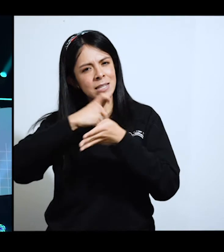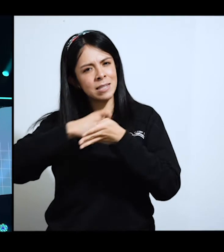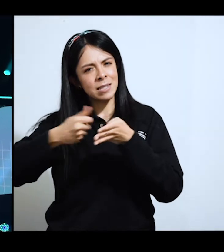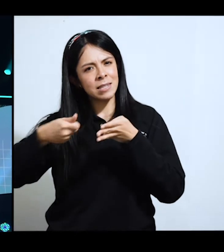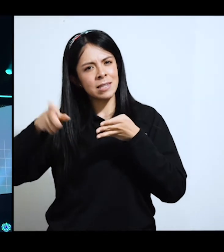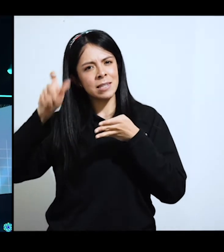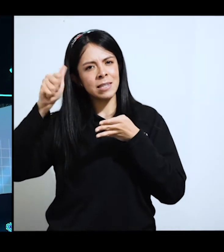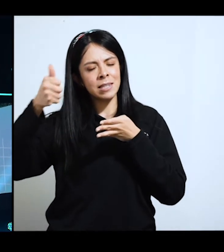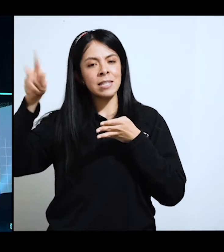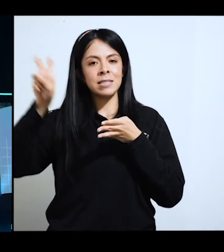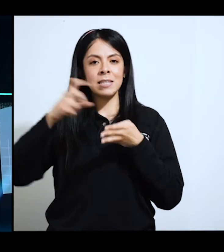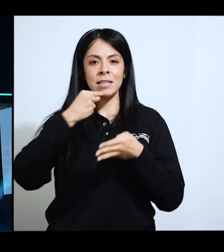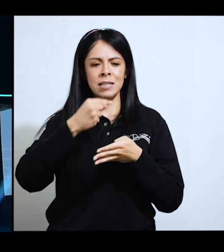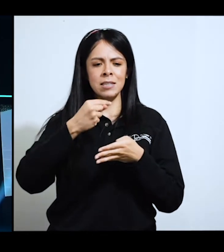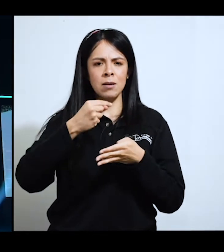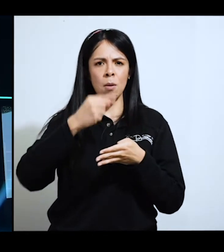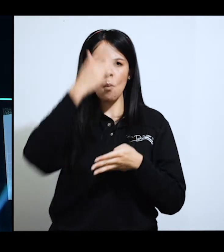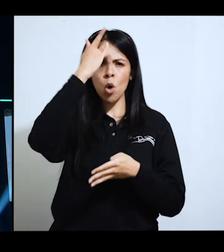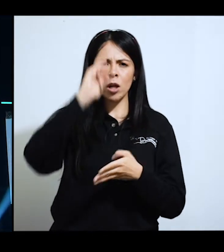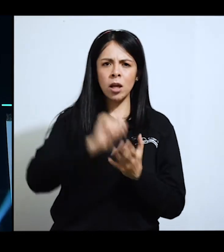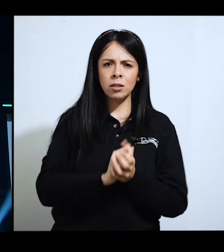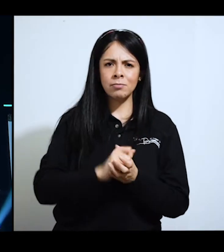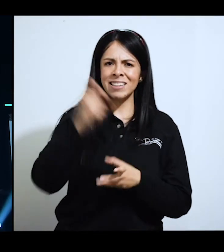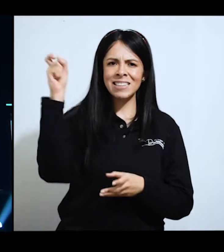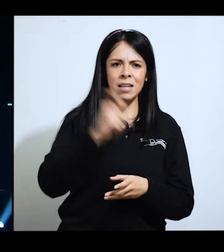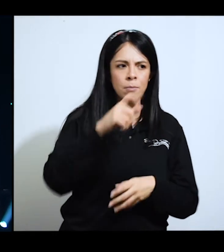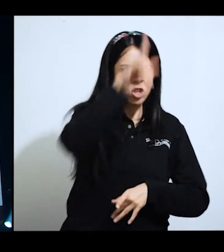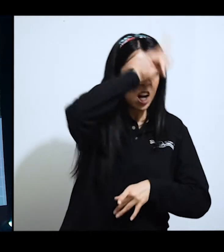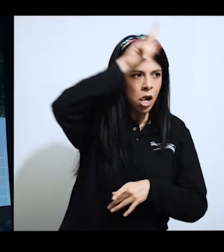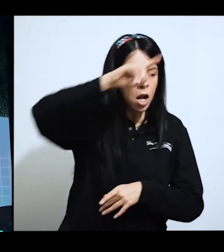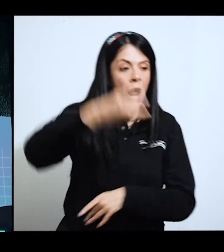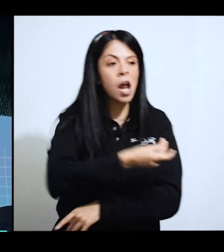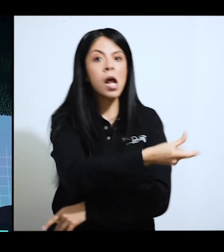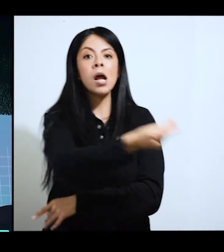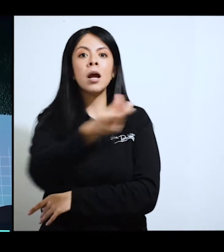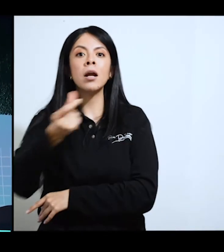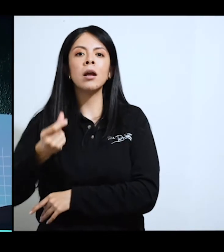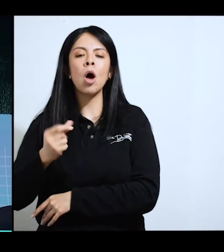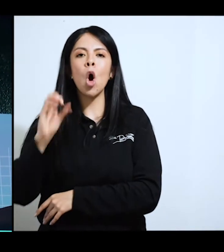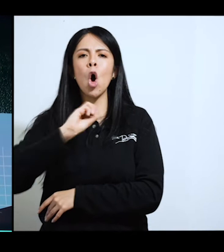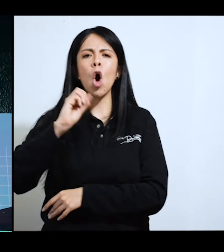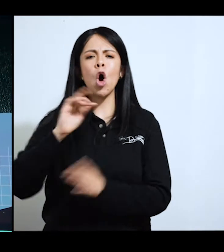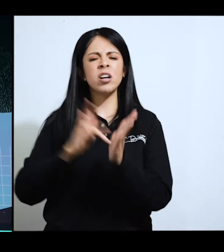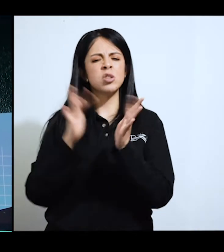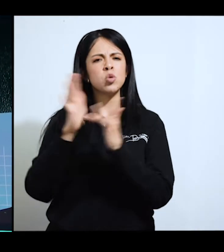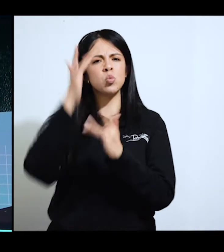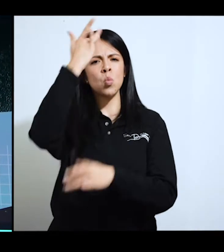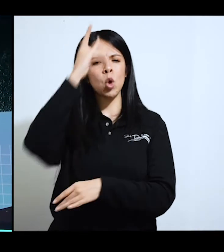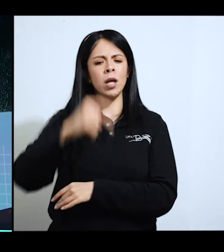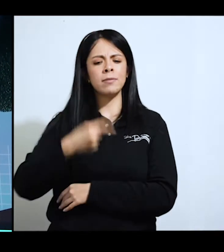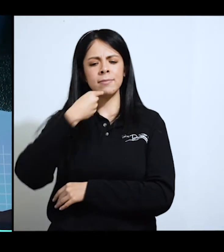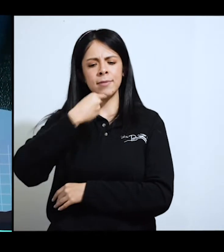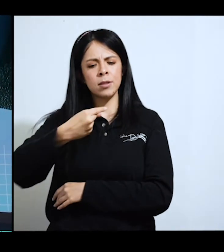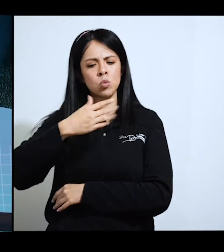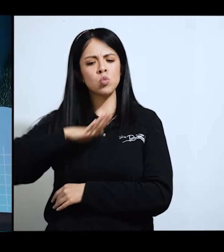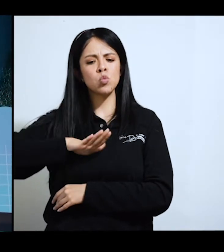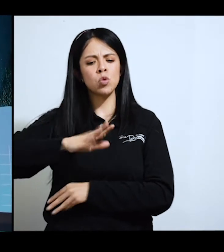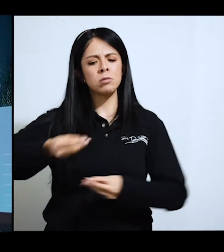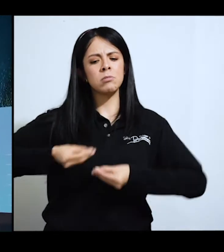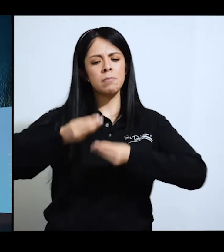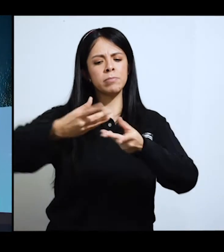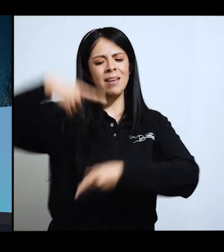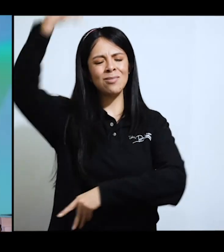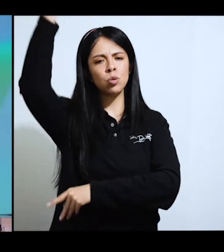Marcos 16, 17 que nosotros tendríamos que echar fuera a los demonios? También, ¿por qué